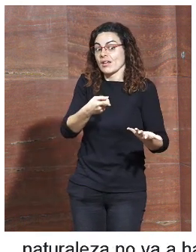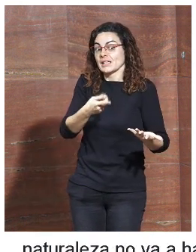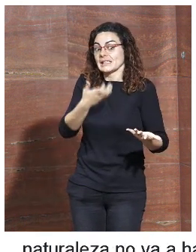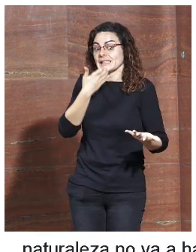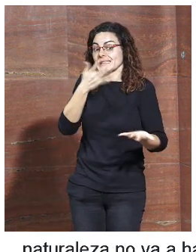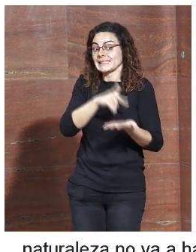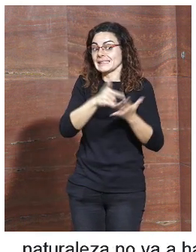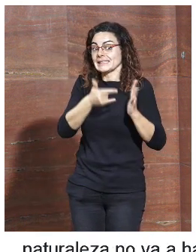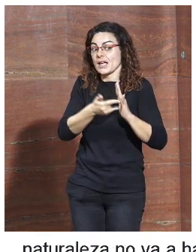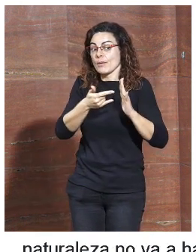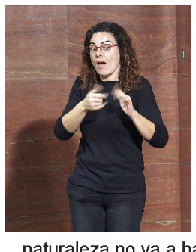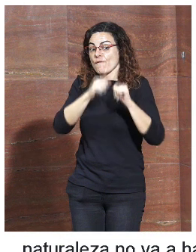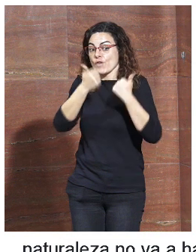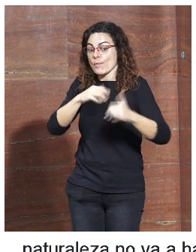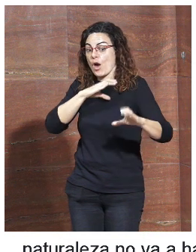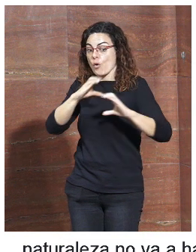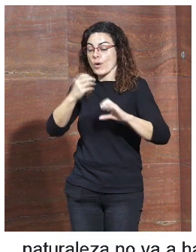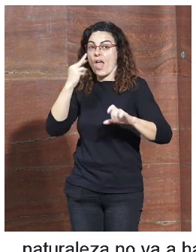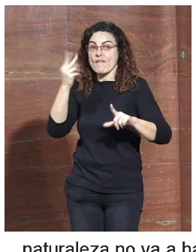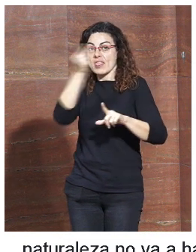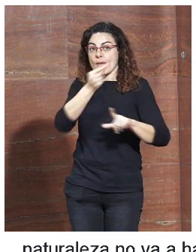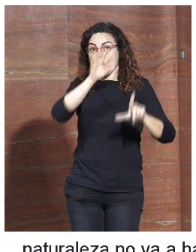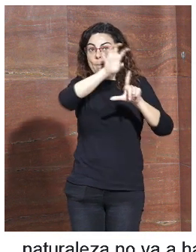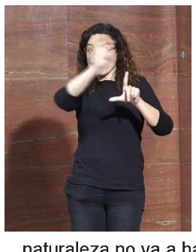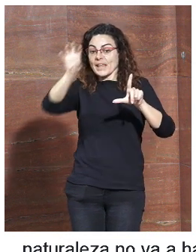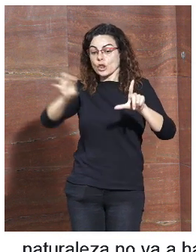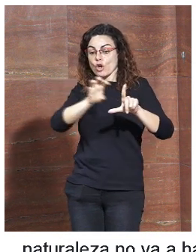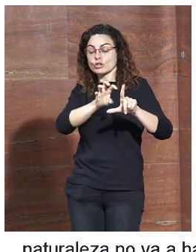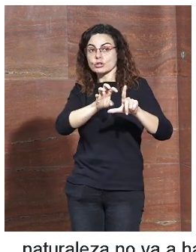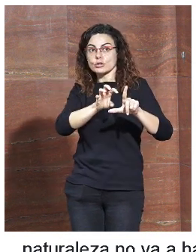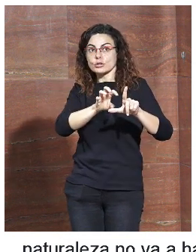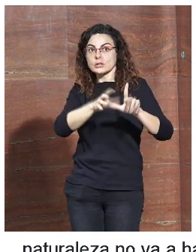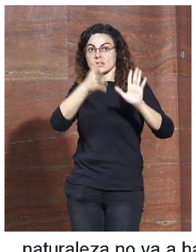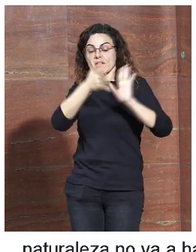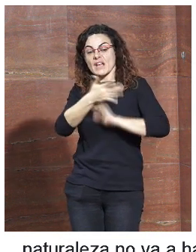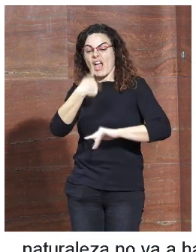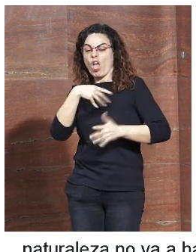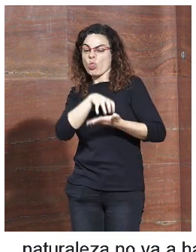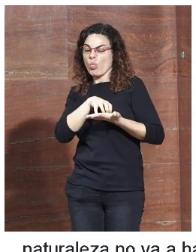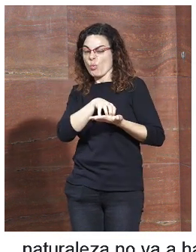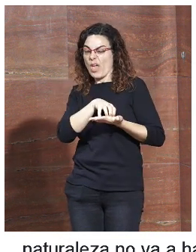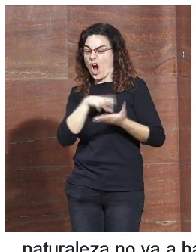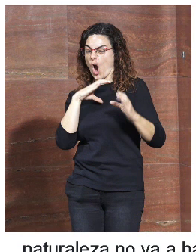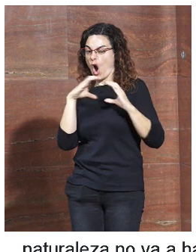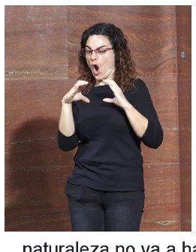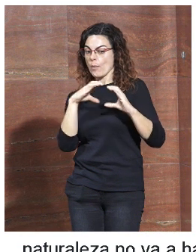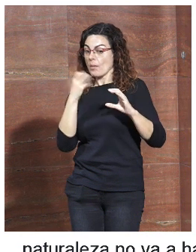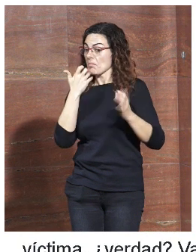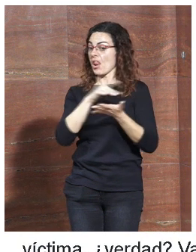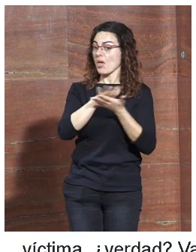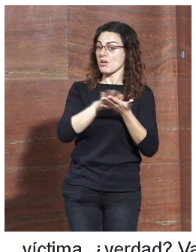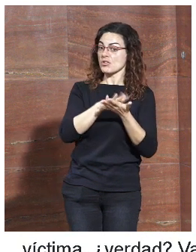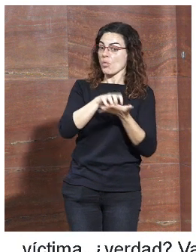su sistema y podamos ver los pictogramas ahí, tenga que ser cuestionado? No cuestionaríamos lengua de signos,